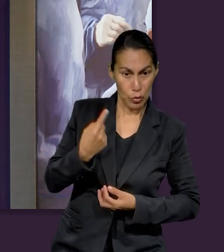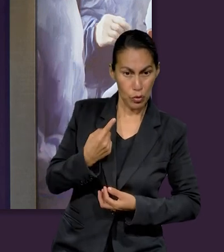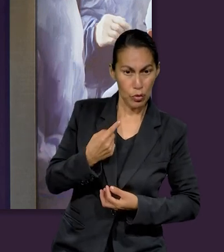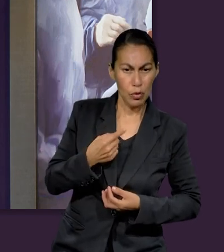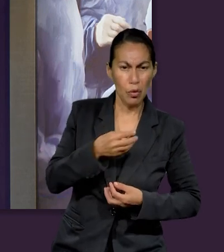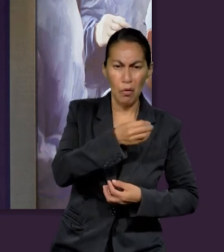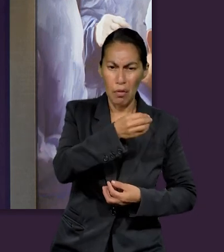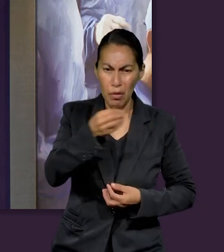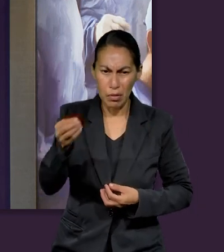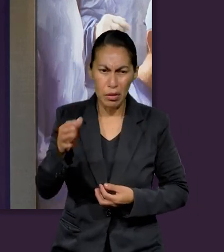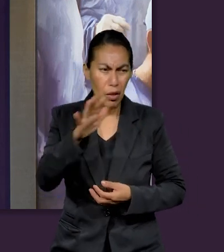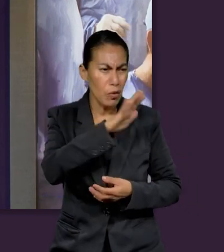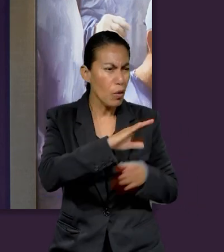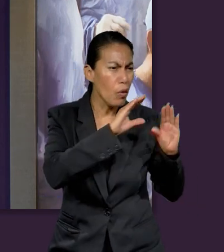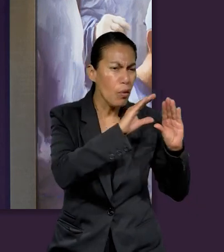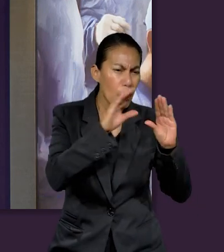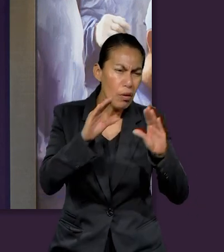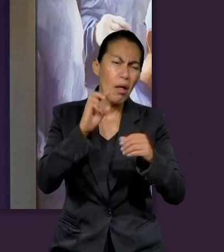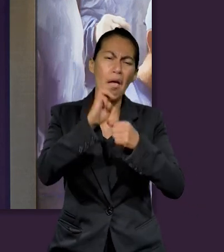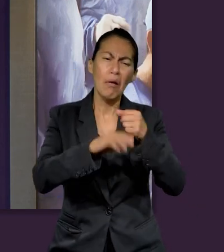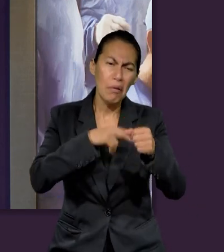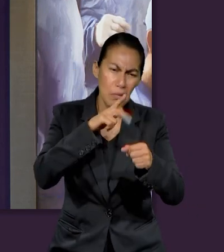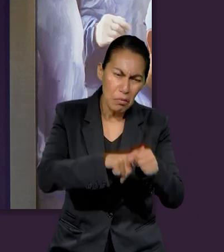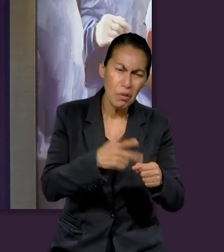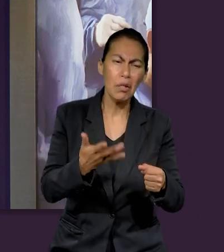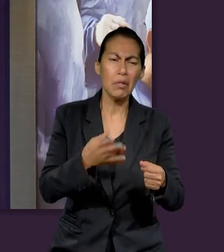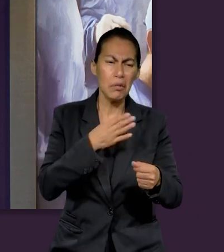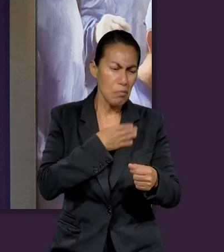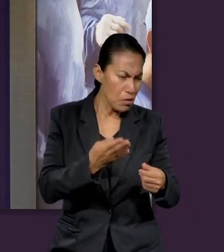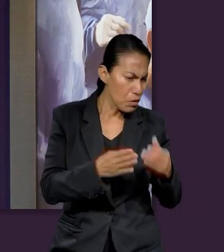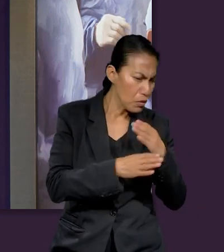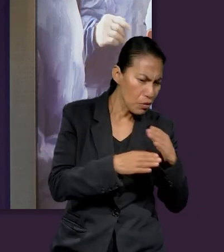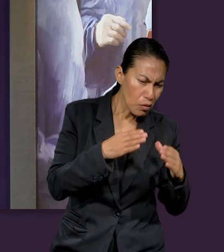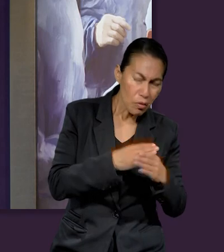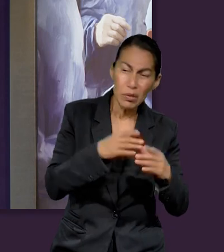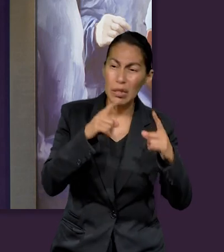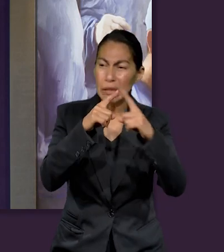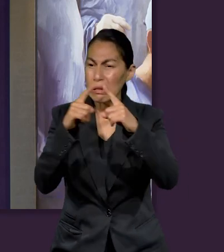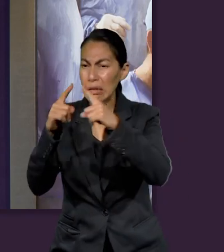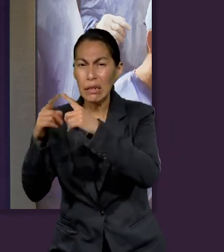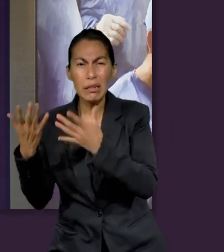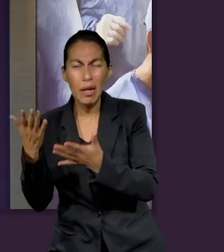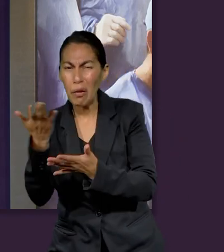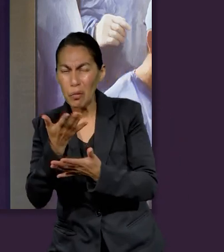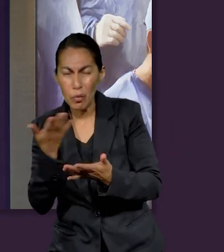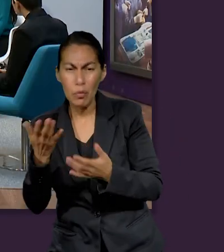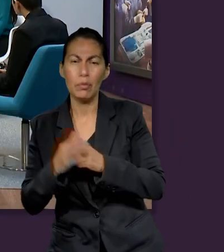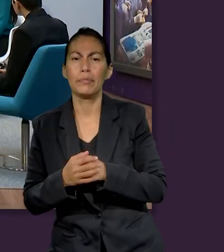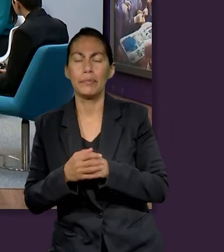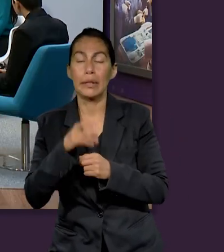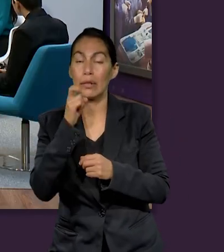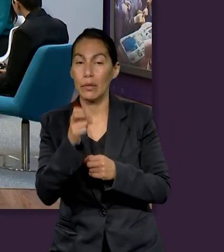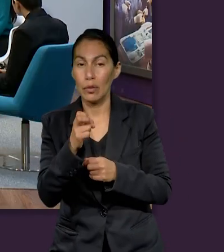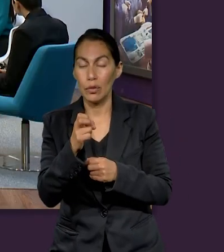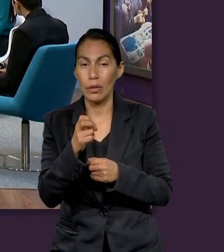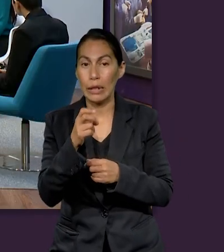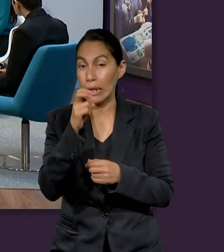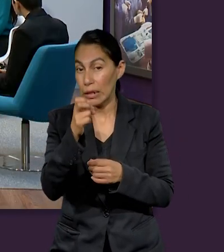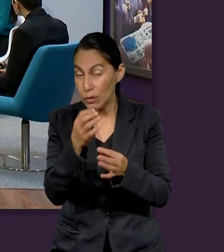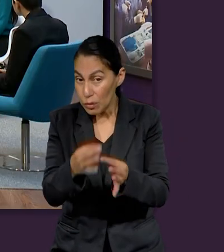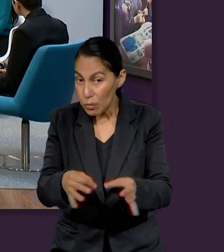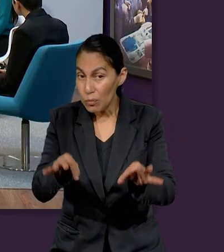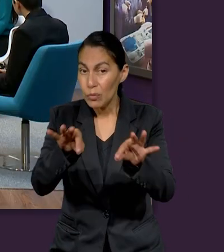en nuestras manos prácticamente que seamos mayordomos de la naturaleza de nuestros bienes de la iglesia